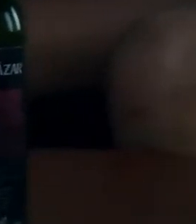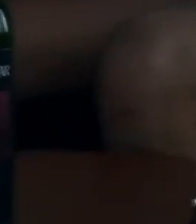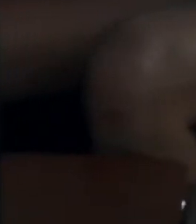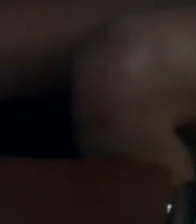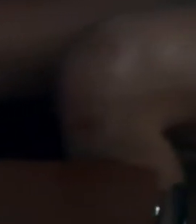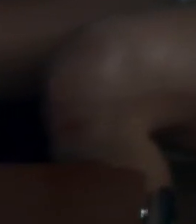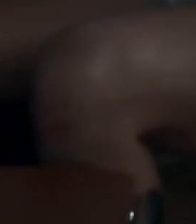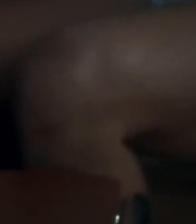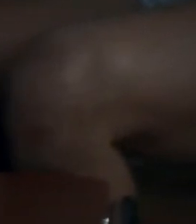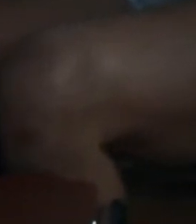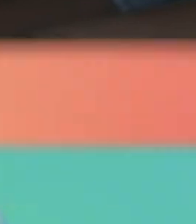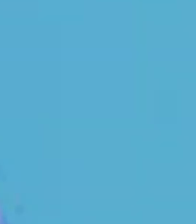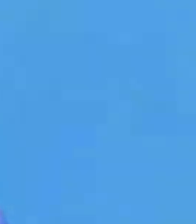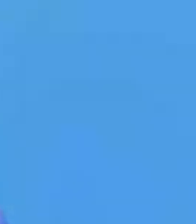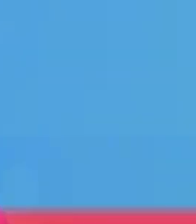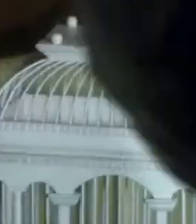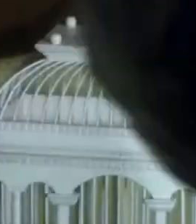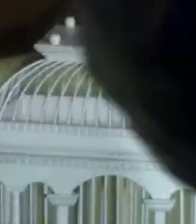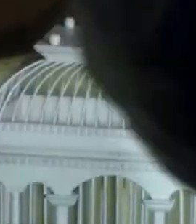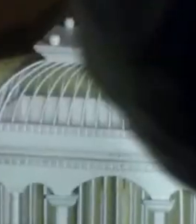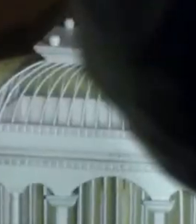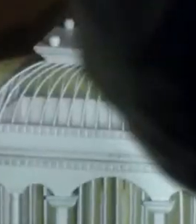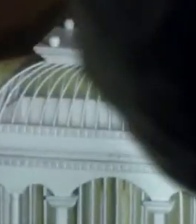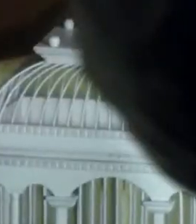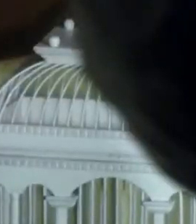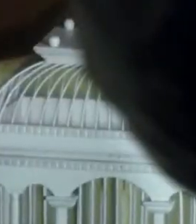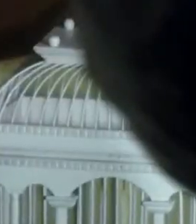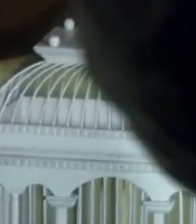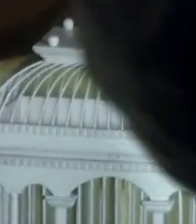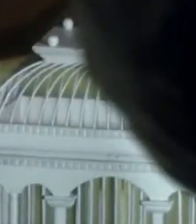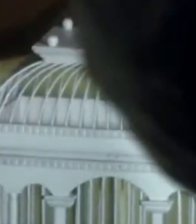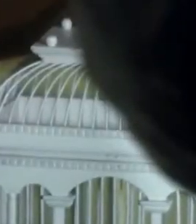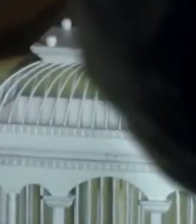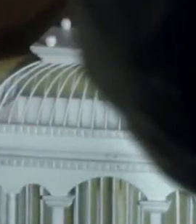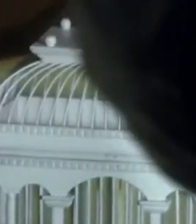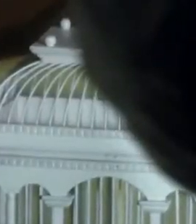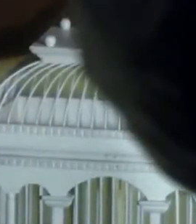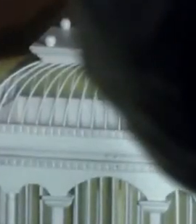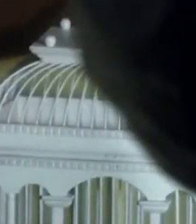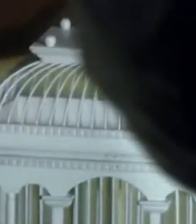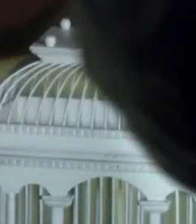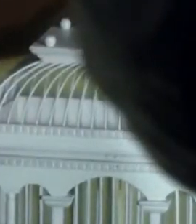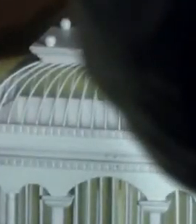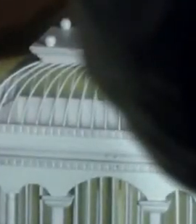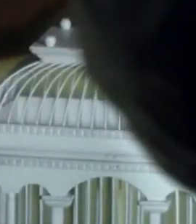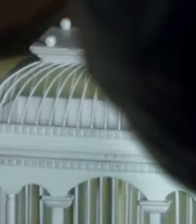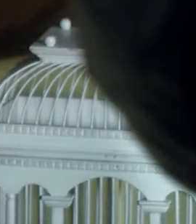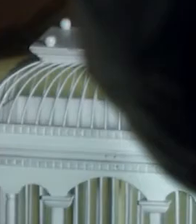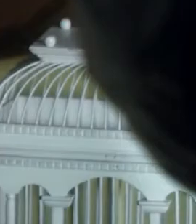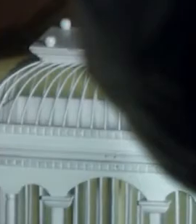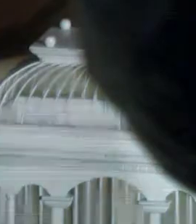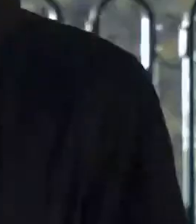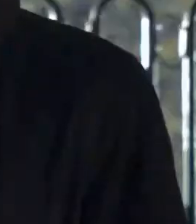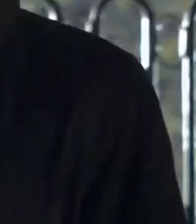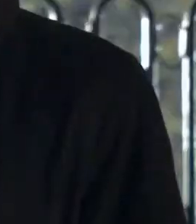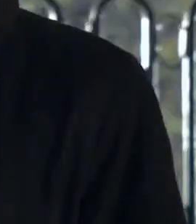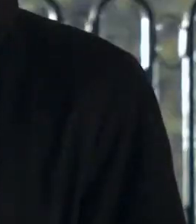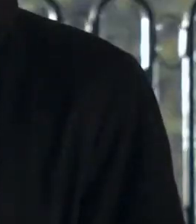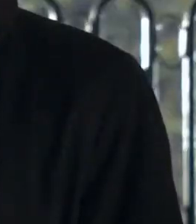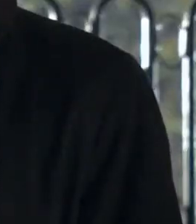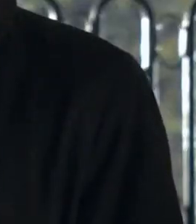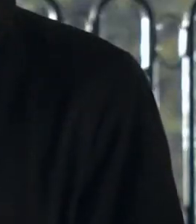aroma a traición y cicuta. Una ventaja de ir en silla de ruedas es que nadie escucha tus pisadas. Se oyen cosas muy interesantes, al menos